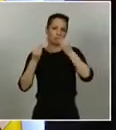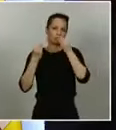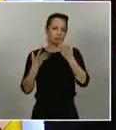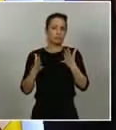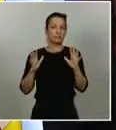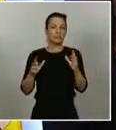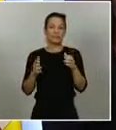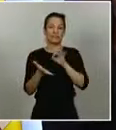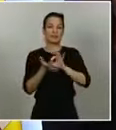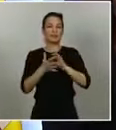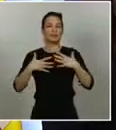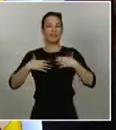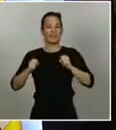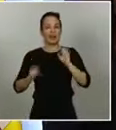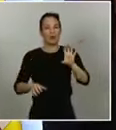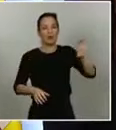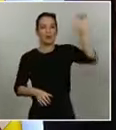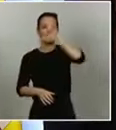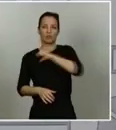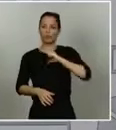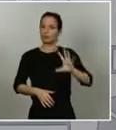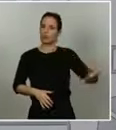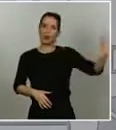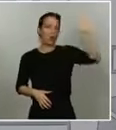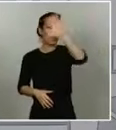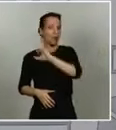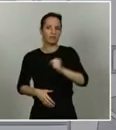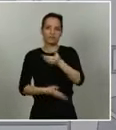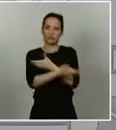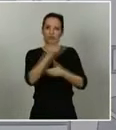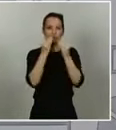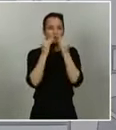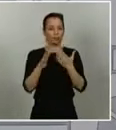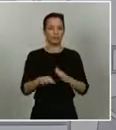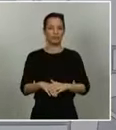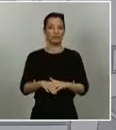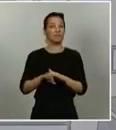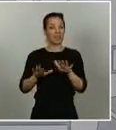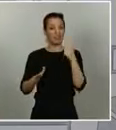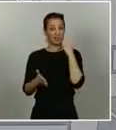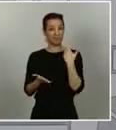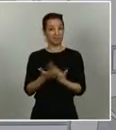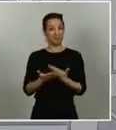autónomas. Y creo que con esto demostramos que estamos unidos